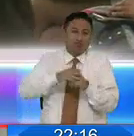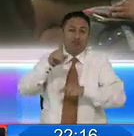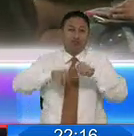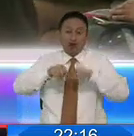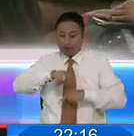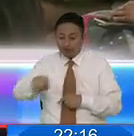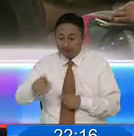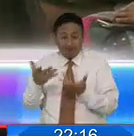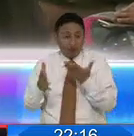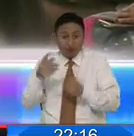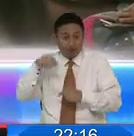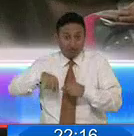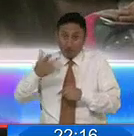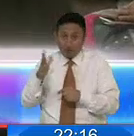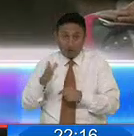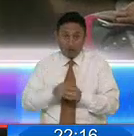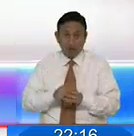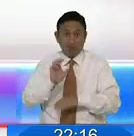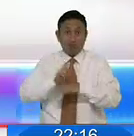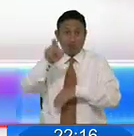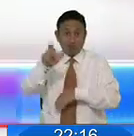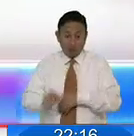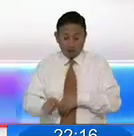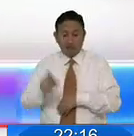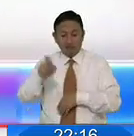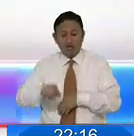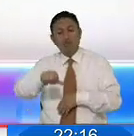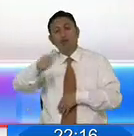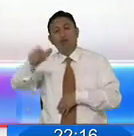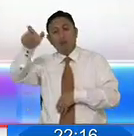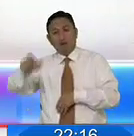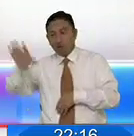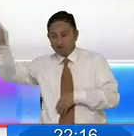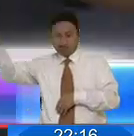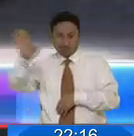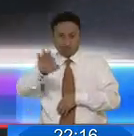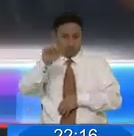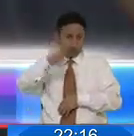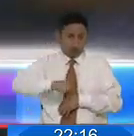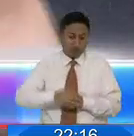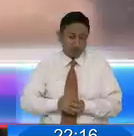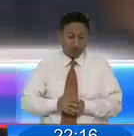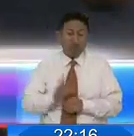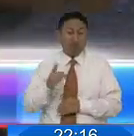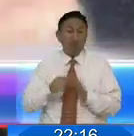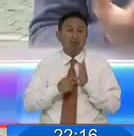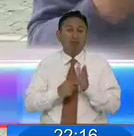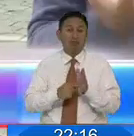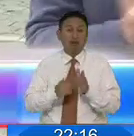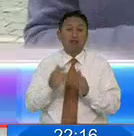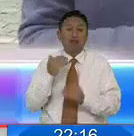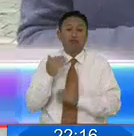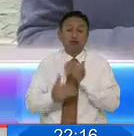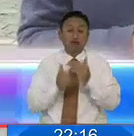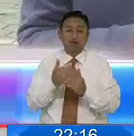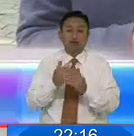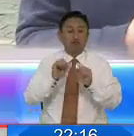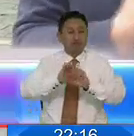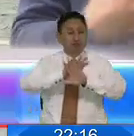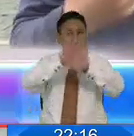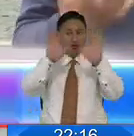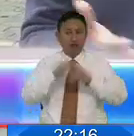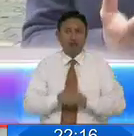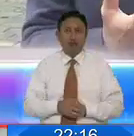que no pueden ser cubiertas por ecuatorianos deban ser ocupadas por extranjeros para lo cual sostiene el proceso debe ser transparente y